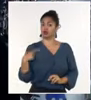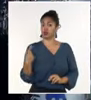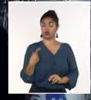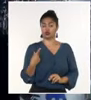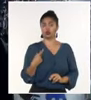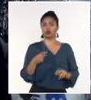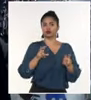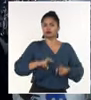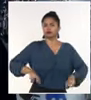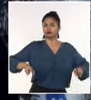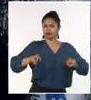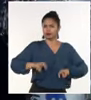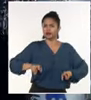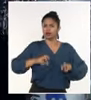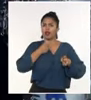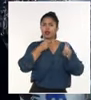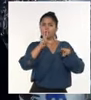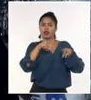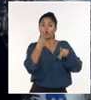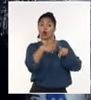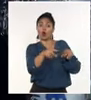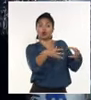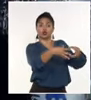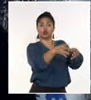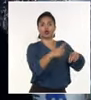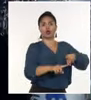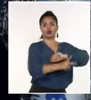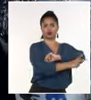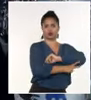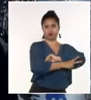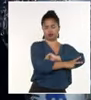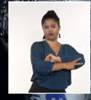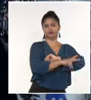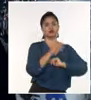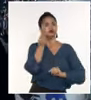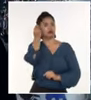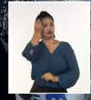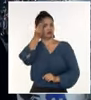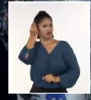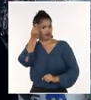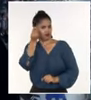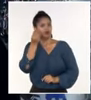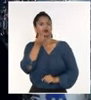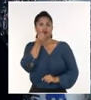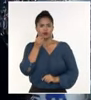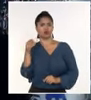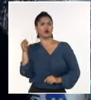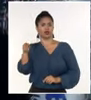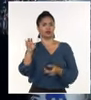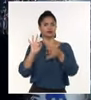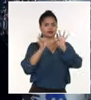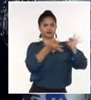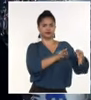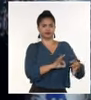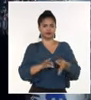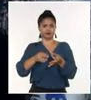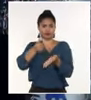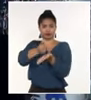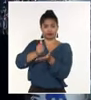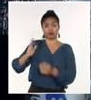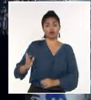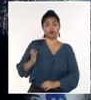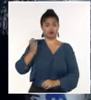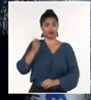estudio de contrario. Pero yo pienso que podemos ir a los Juegos Olímpicos con una motivación muy grande por parte de